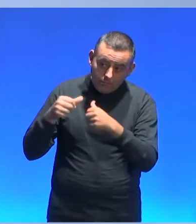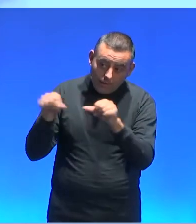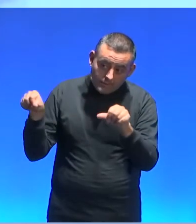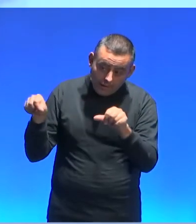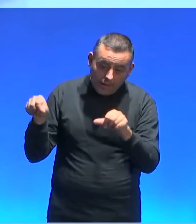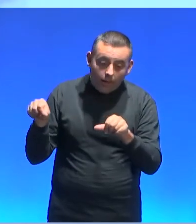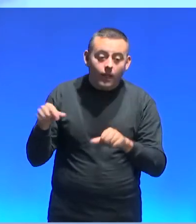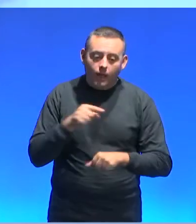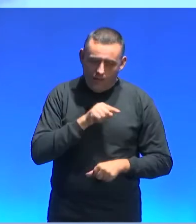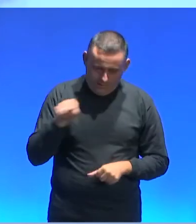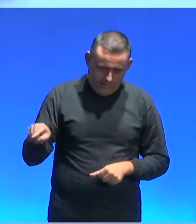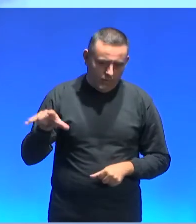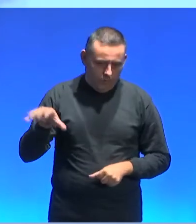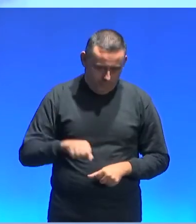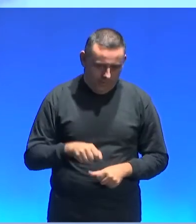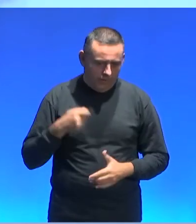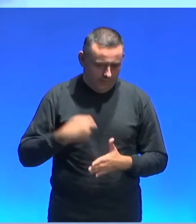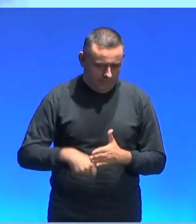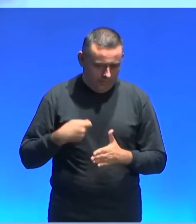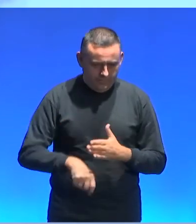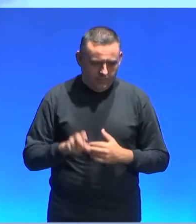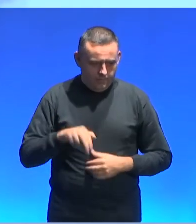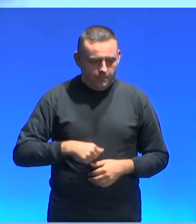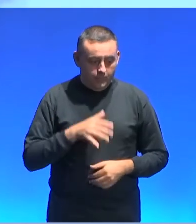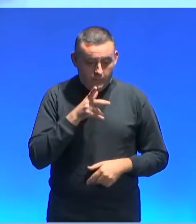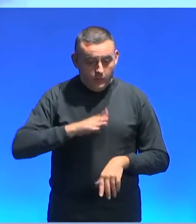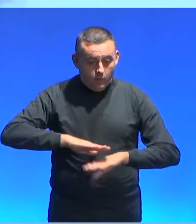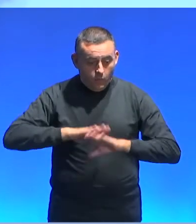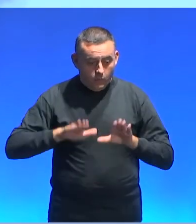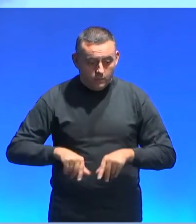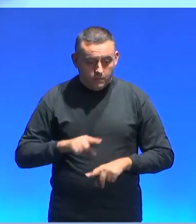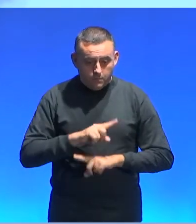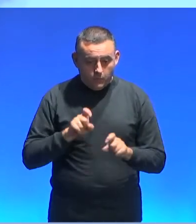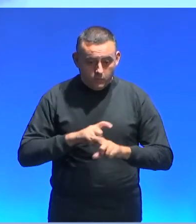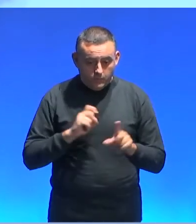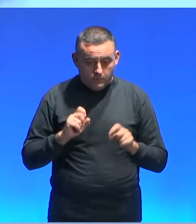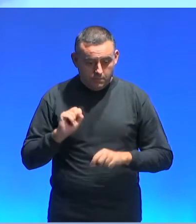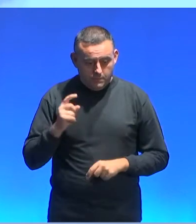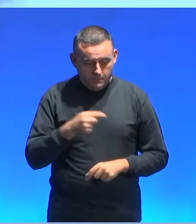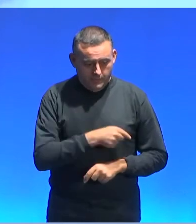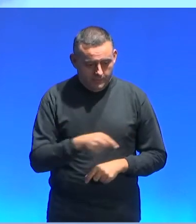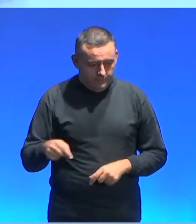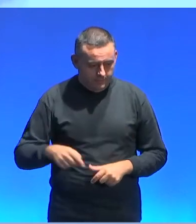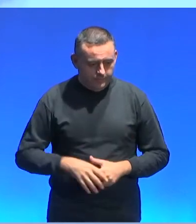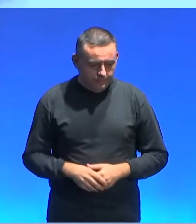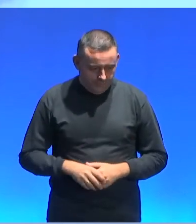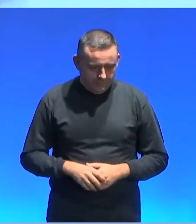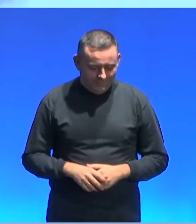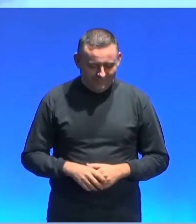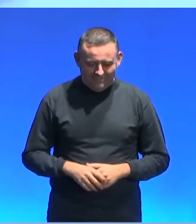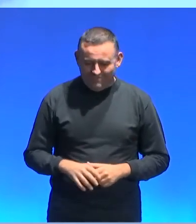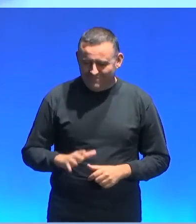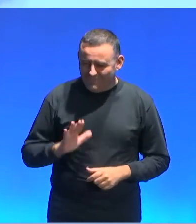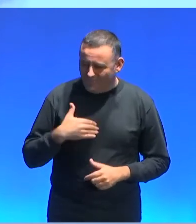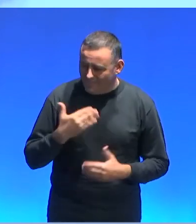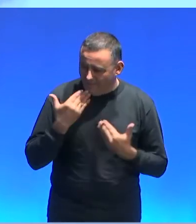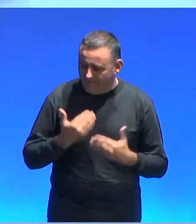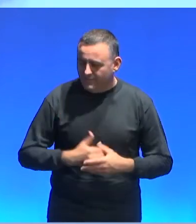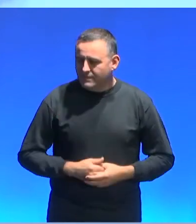Una última pregunta. Tenemos tiempo para una última. Aquí delante. Hola, gracias.